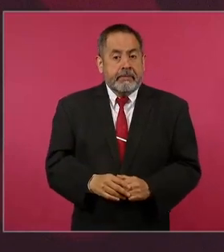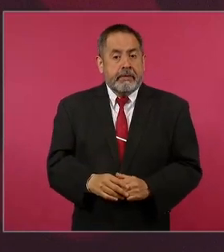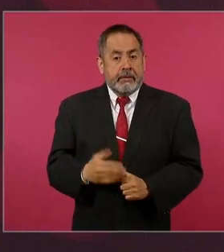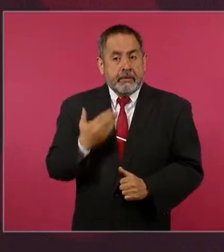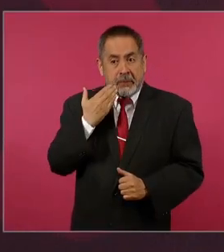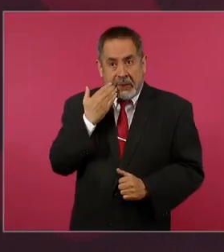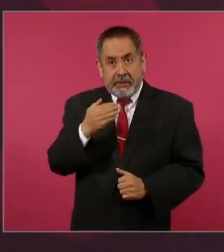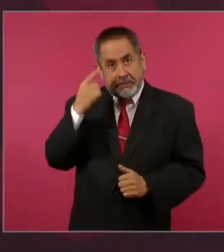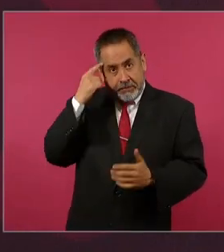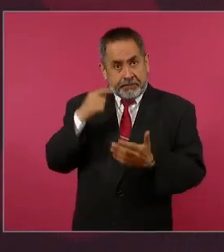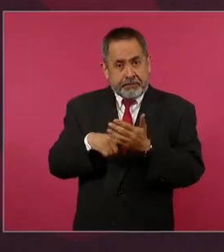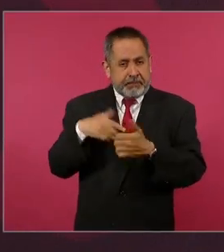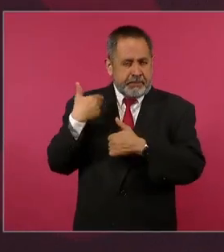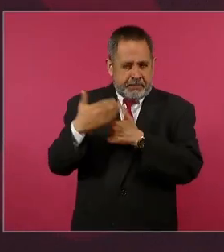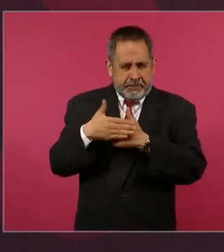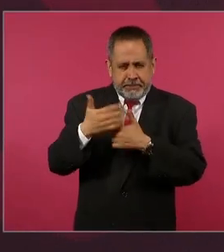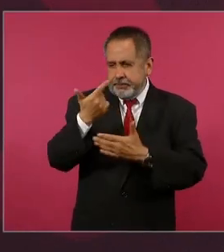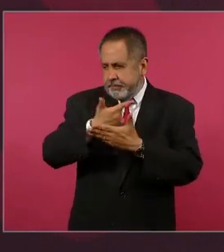conocer